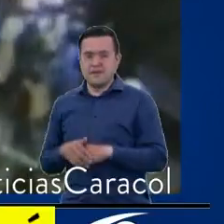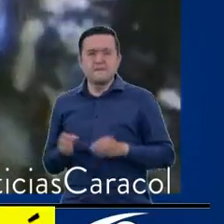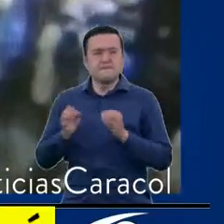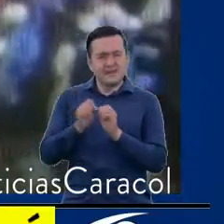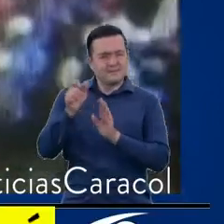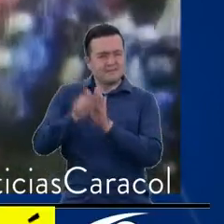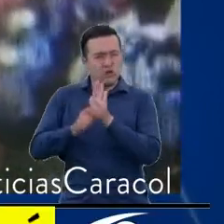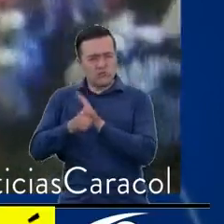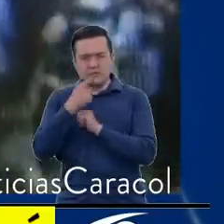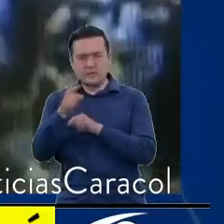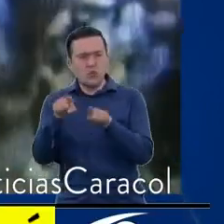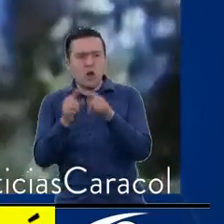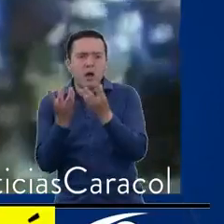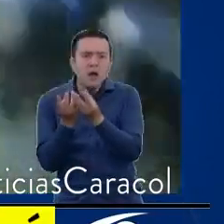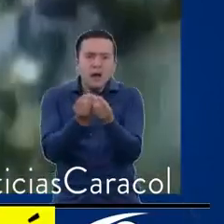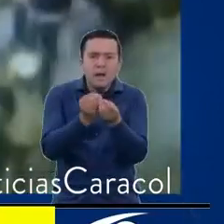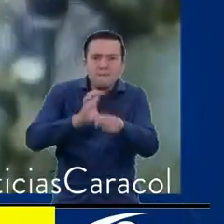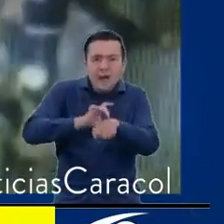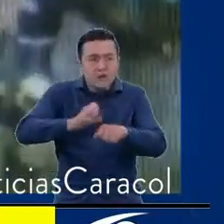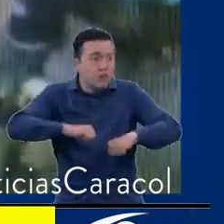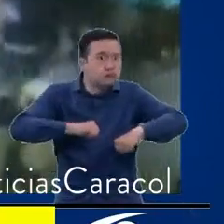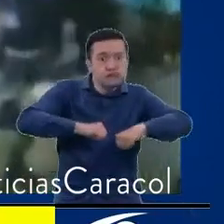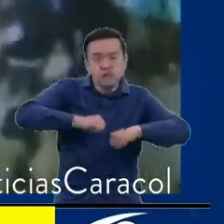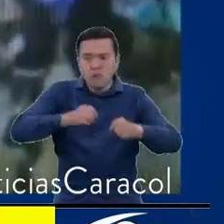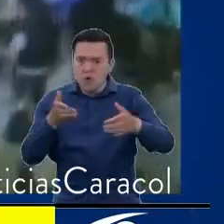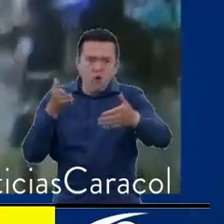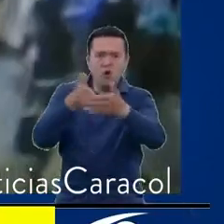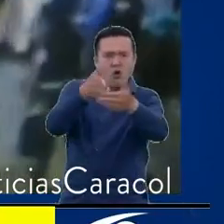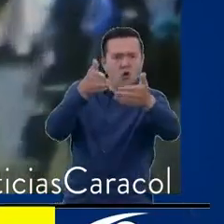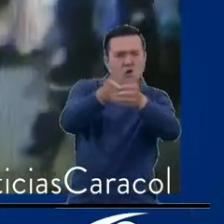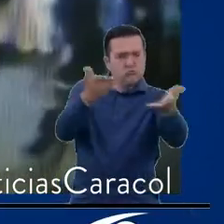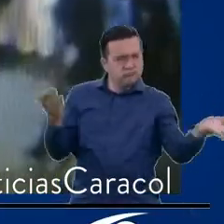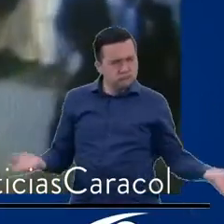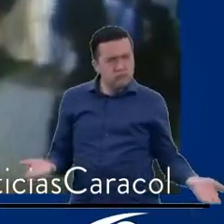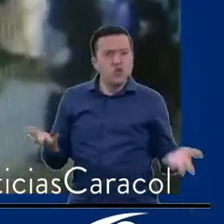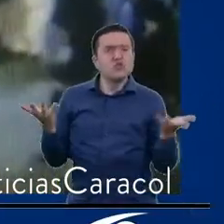misiones médicas y organizaciones de derechos humanos en inmediaciones al portal de las Américas.